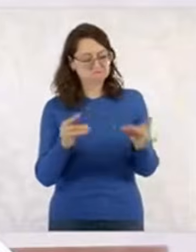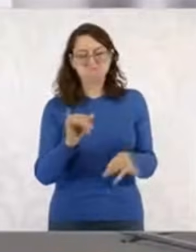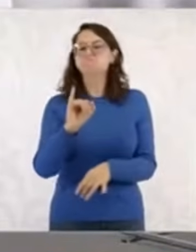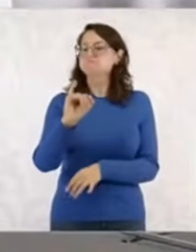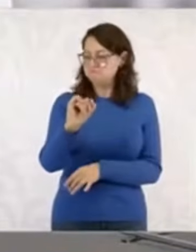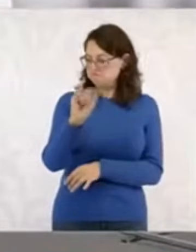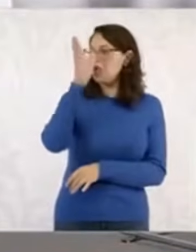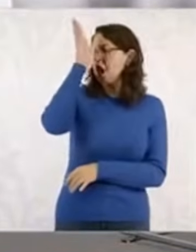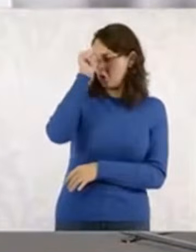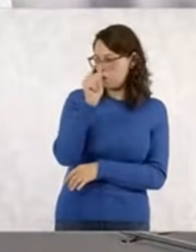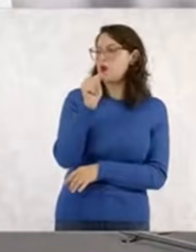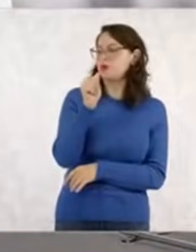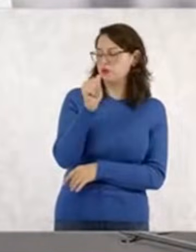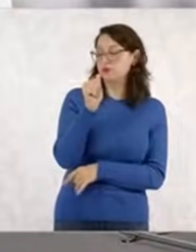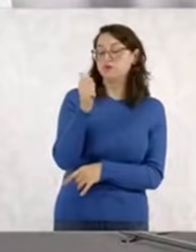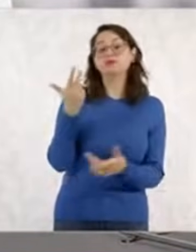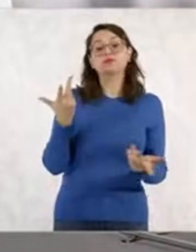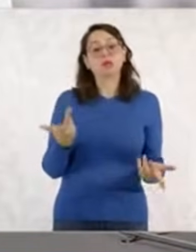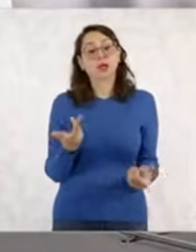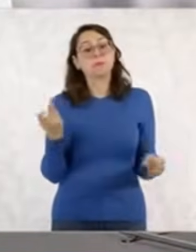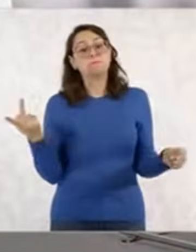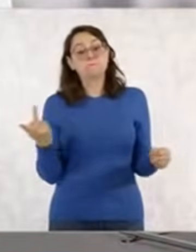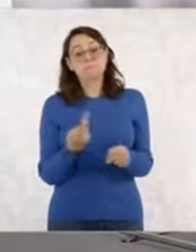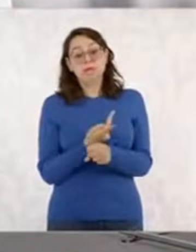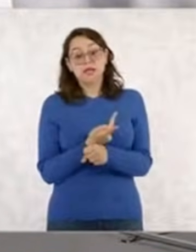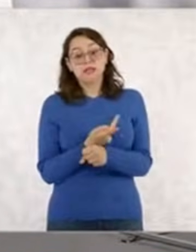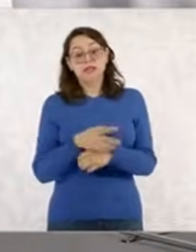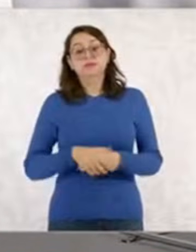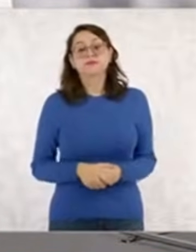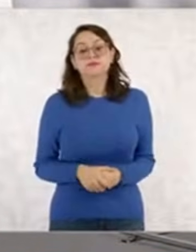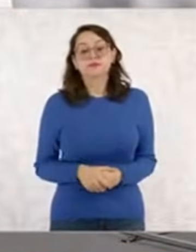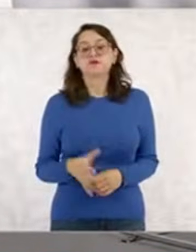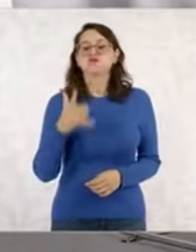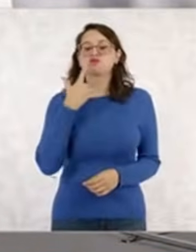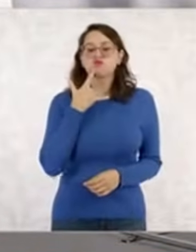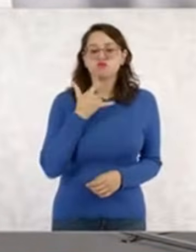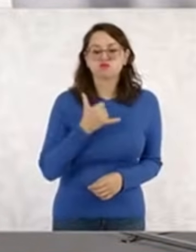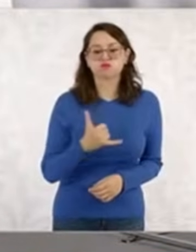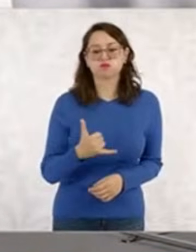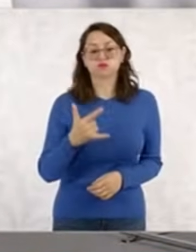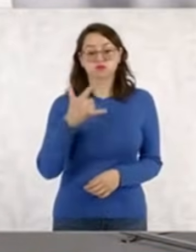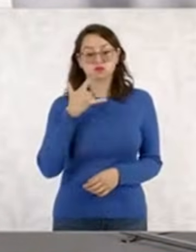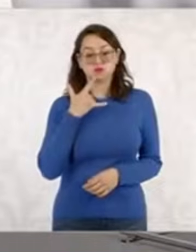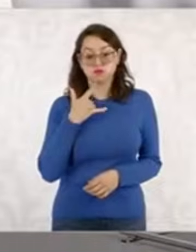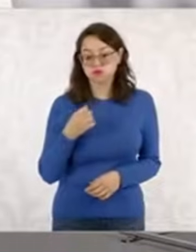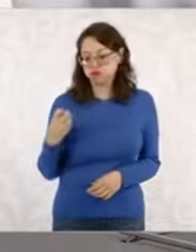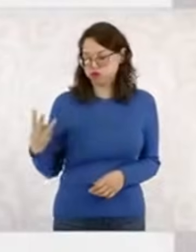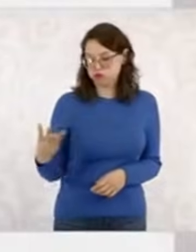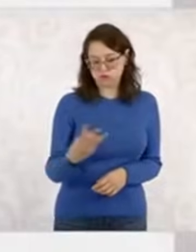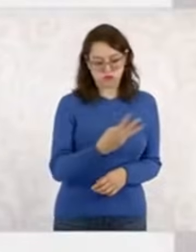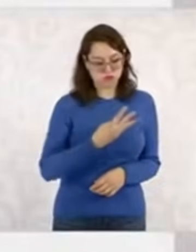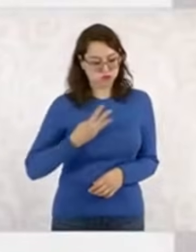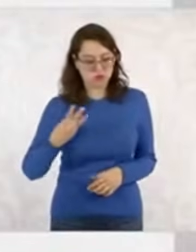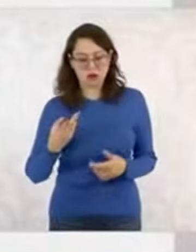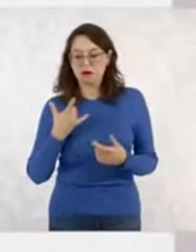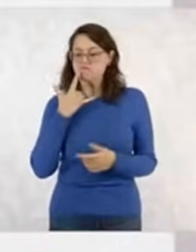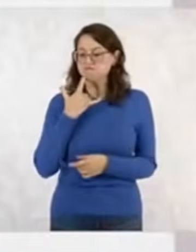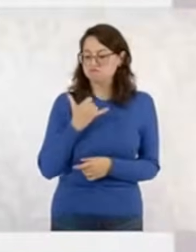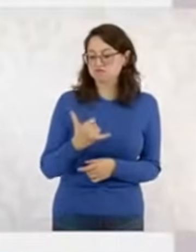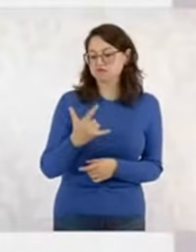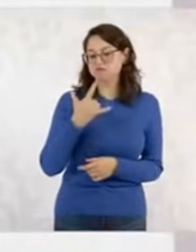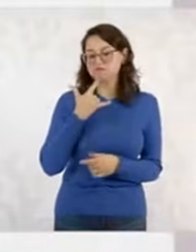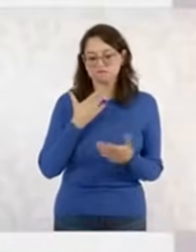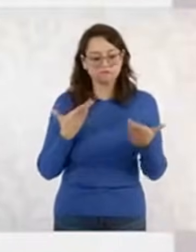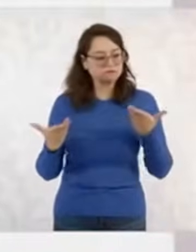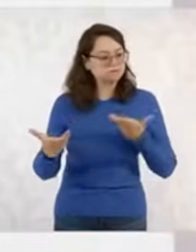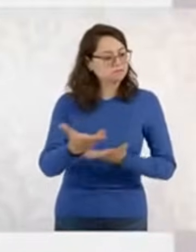de acuerdos son el resultado del importante esfuerzo que hemos desarrollado en los años recientes para enriquecer el